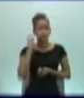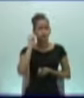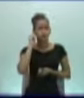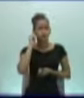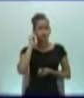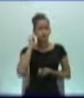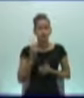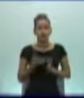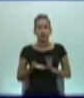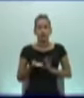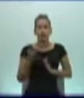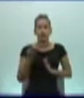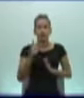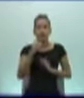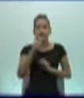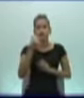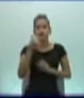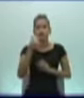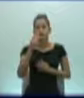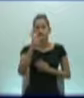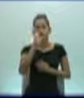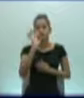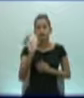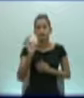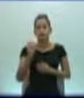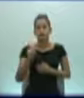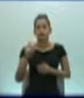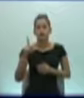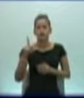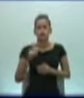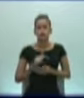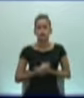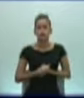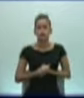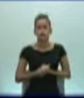un 10% de libras. Cópienlo todo.